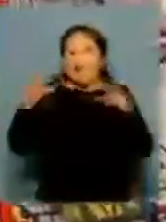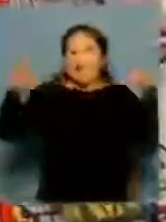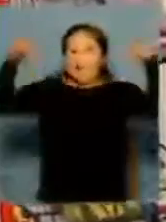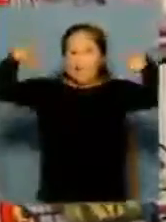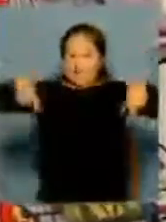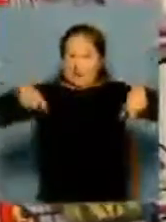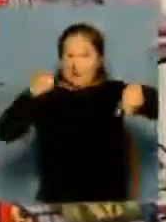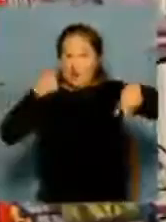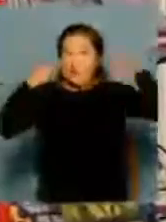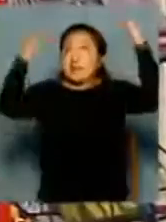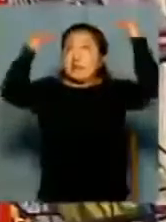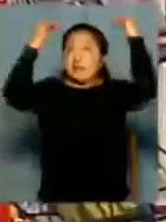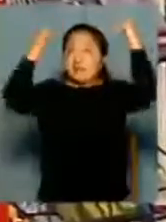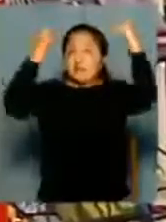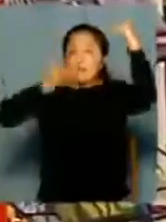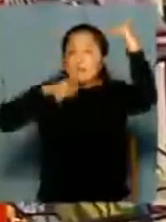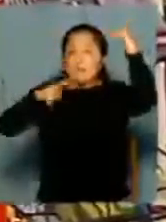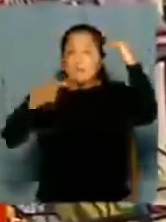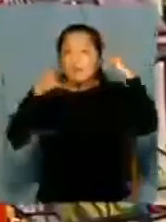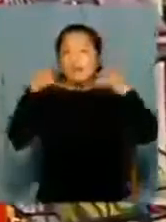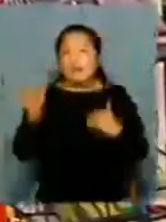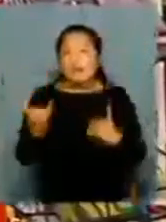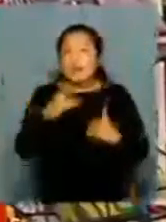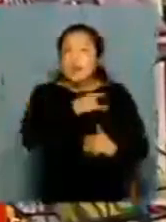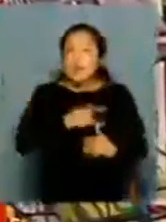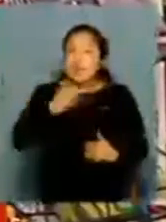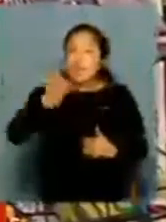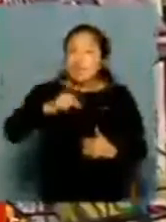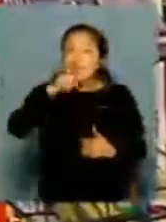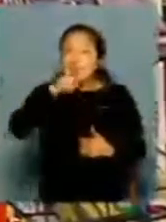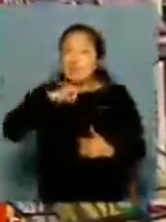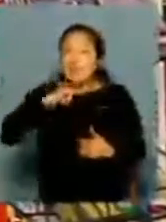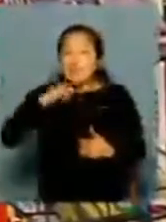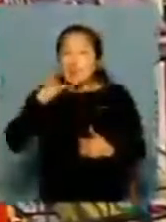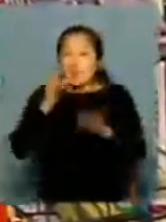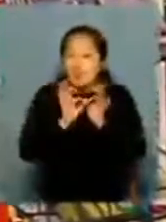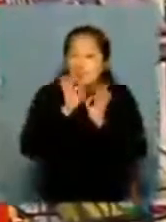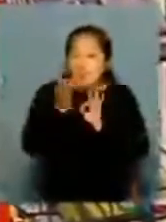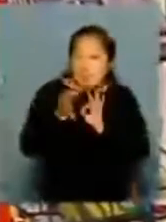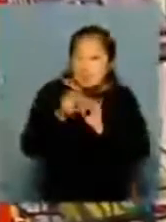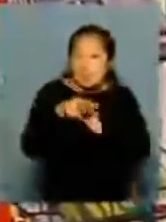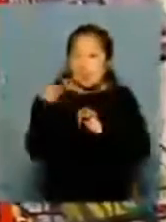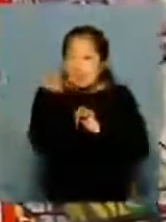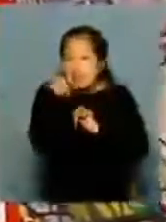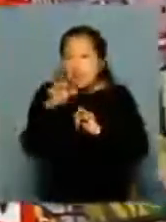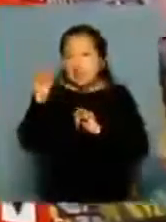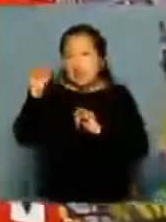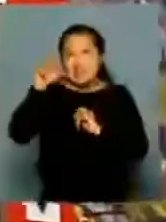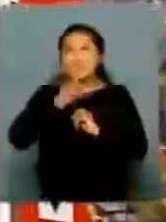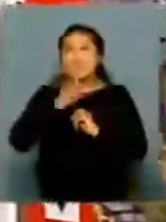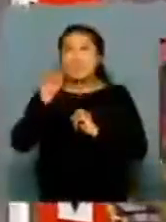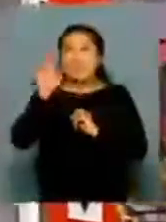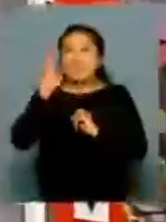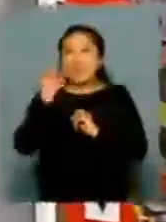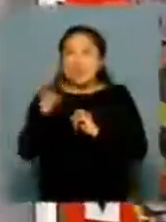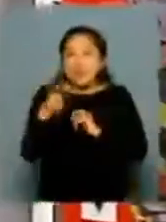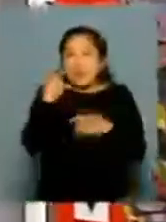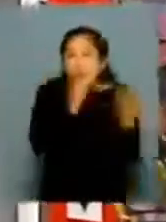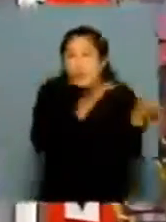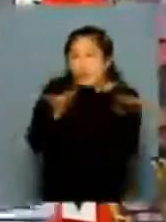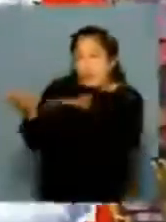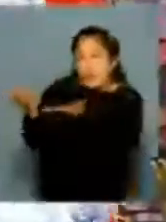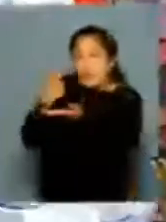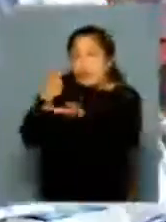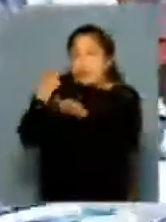polideportivo cubierto que tiene la Universidad Nacional de Jujuy, muy cerquita del rectorado, donde en estos momentos ya se pueden